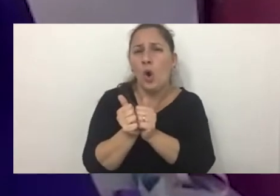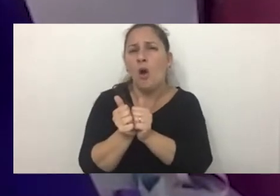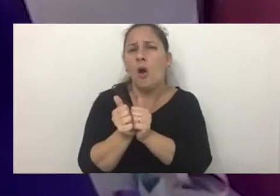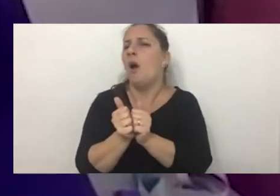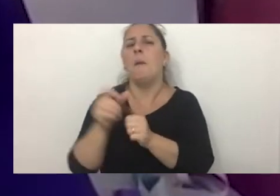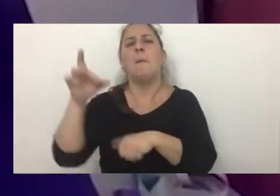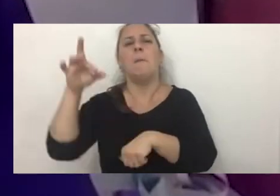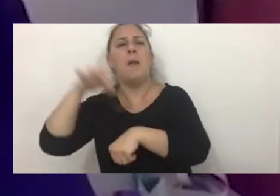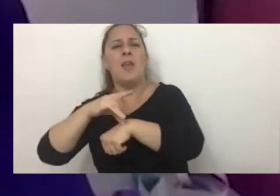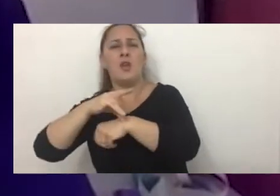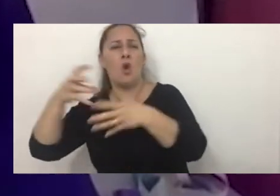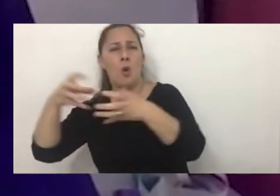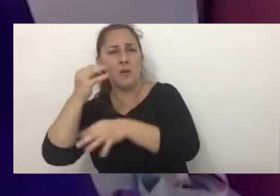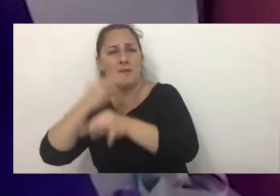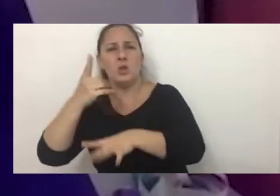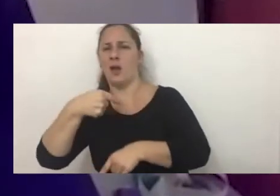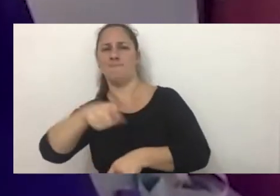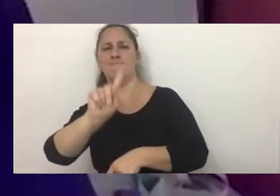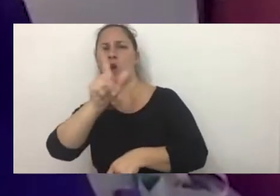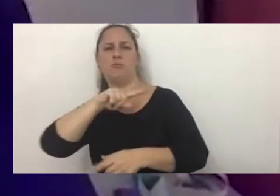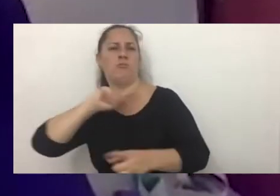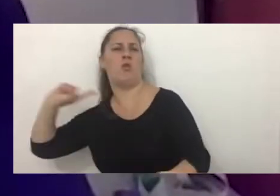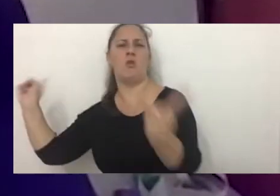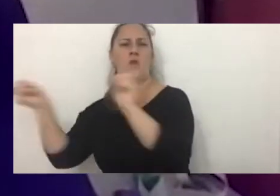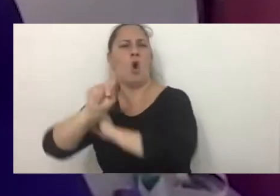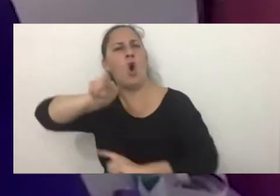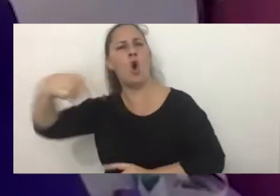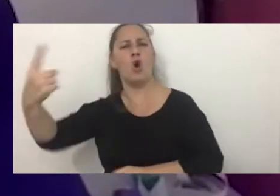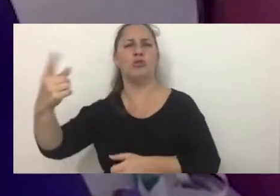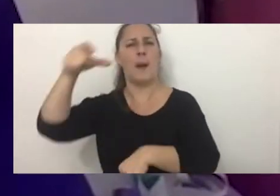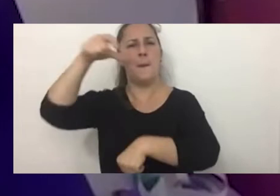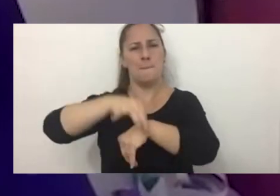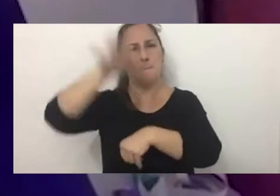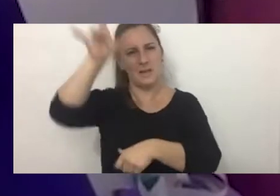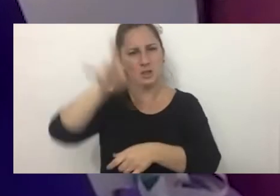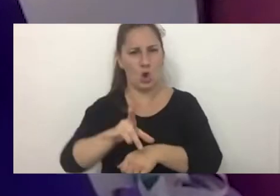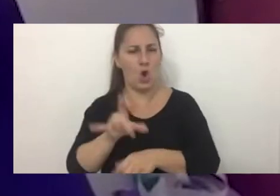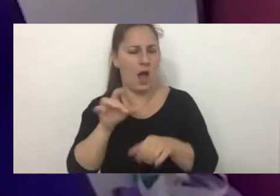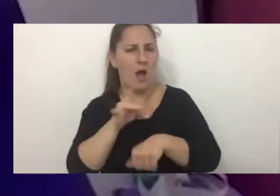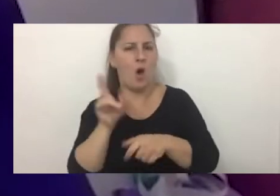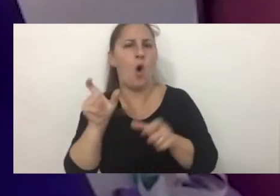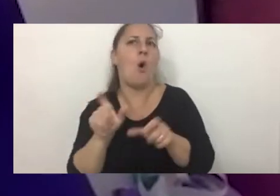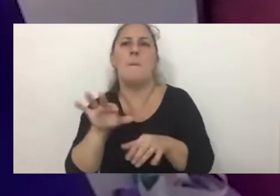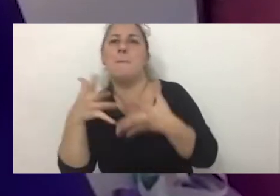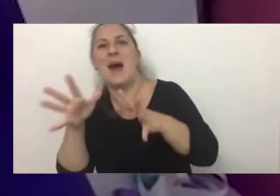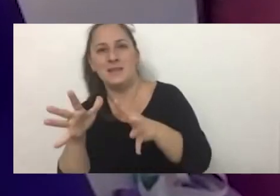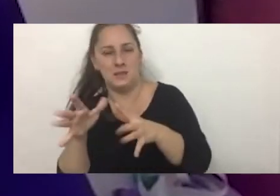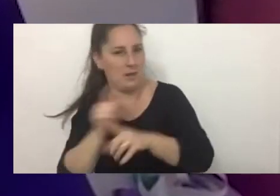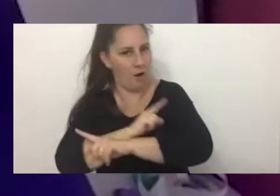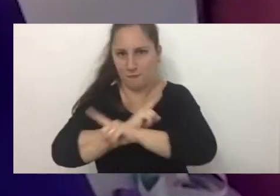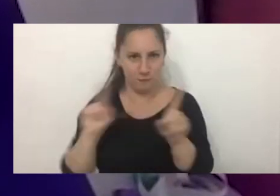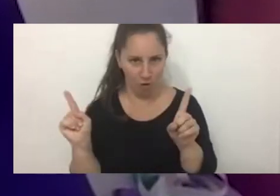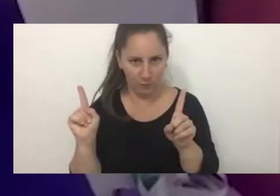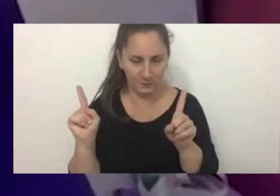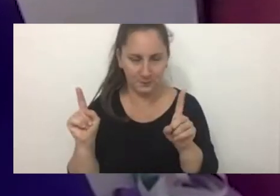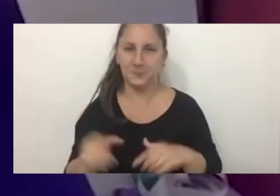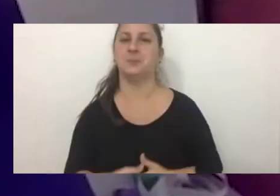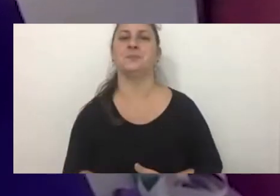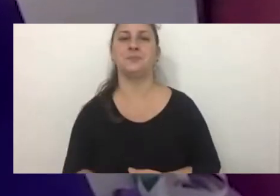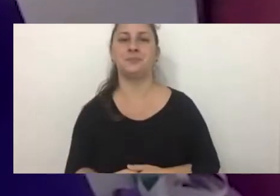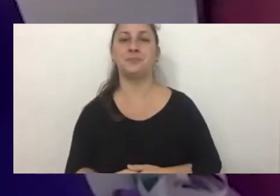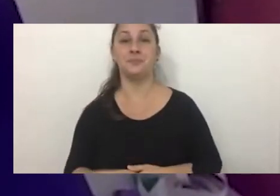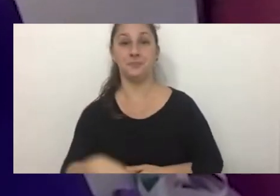ser acompañada por la persona que decida, de su confianza. No puede la institución